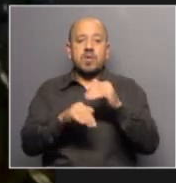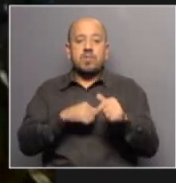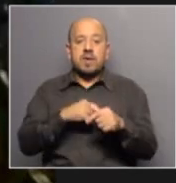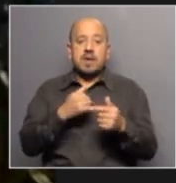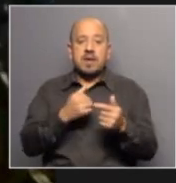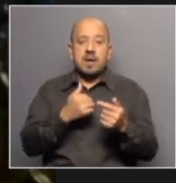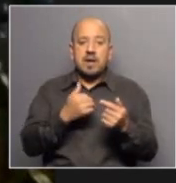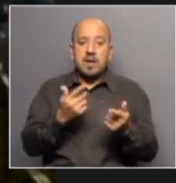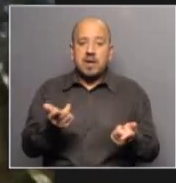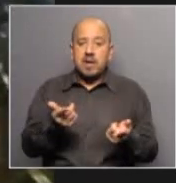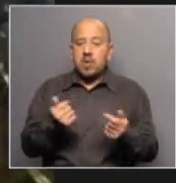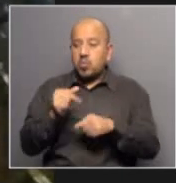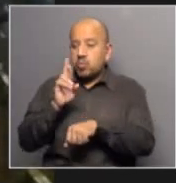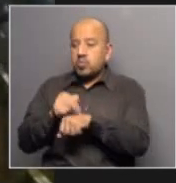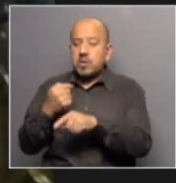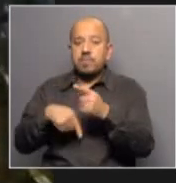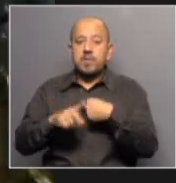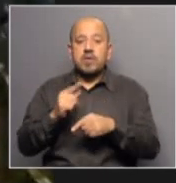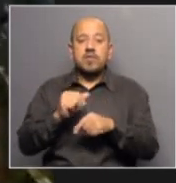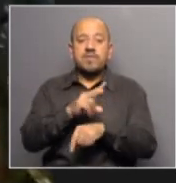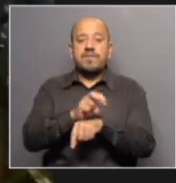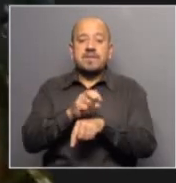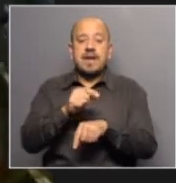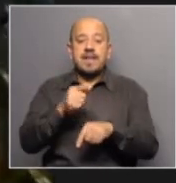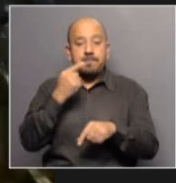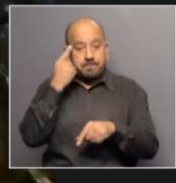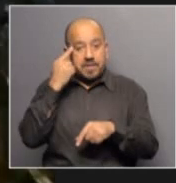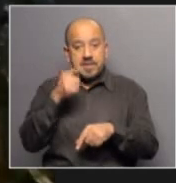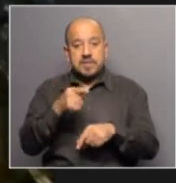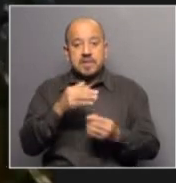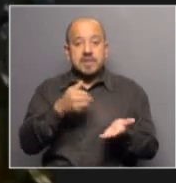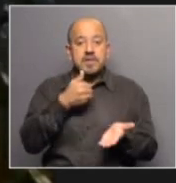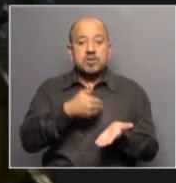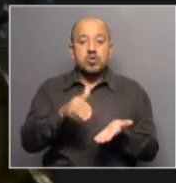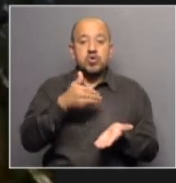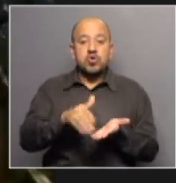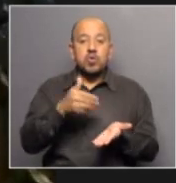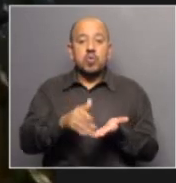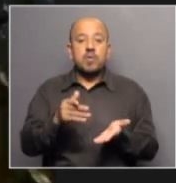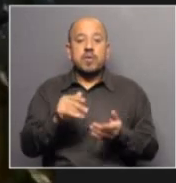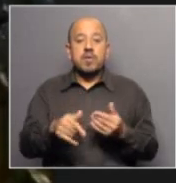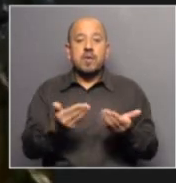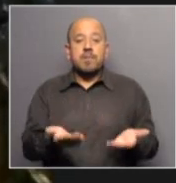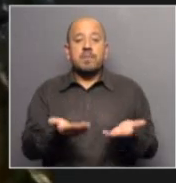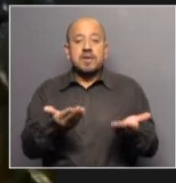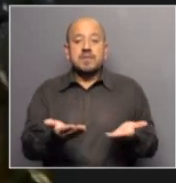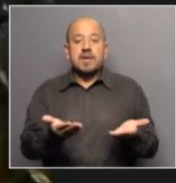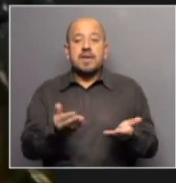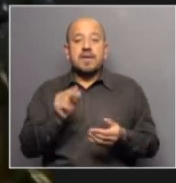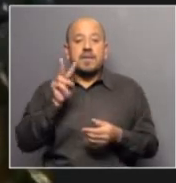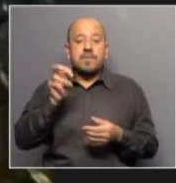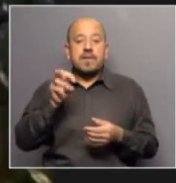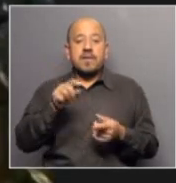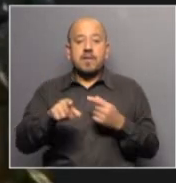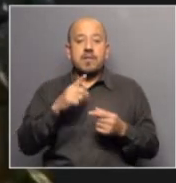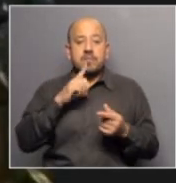consumo, y sin embargo a nivel de fiscalía se está interpretando que el exceso de la cosecha pesada, verde, encima eso puede